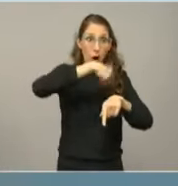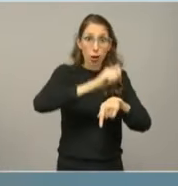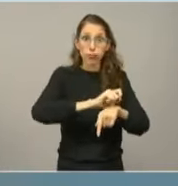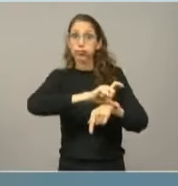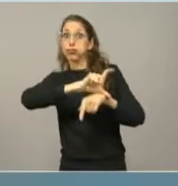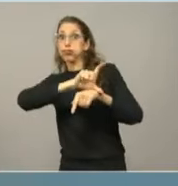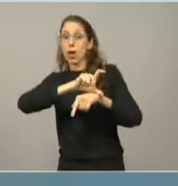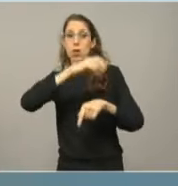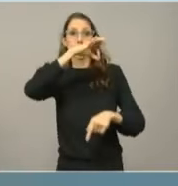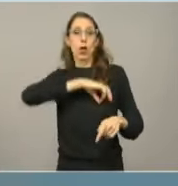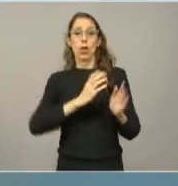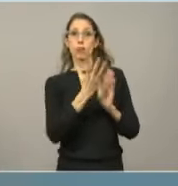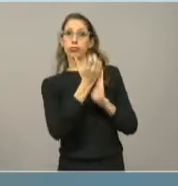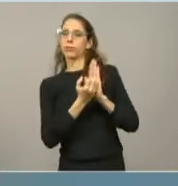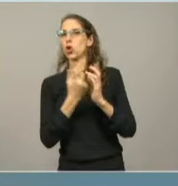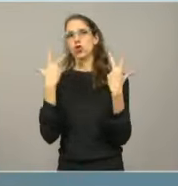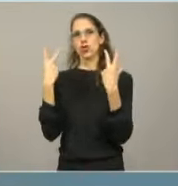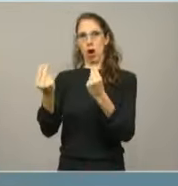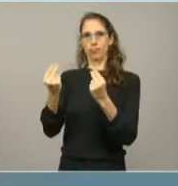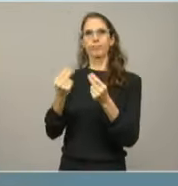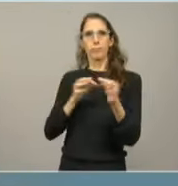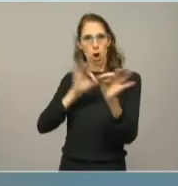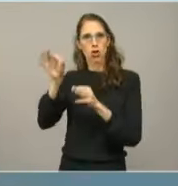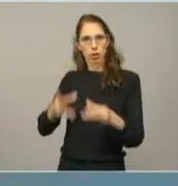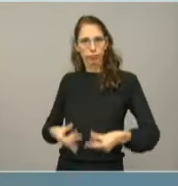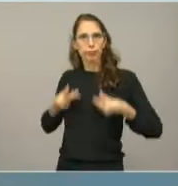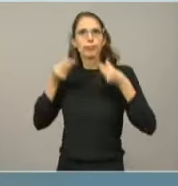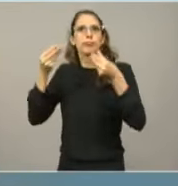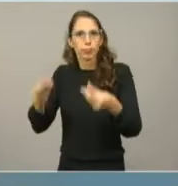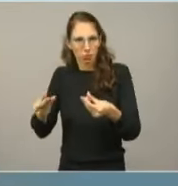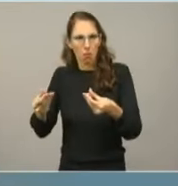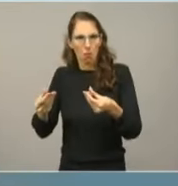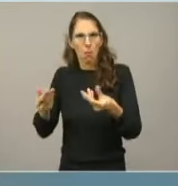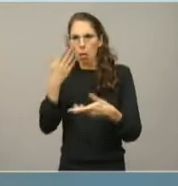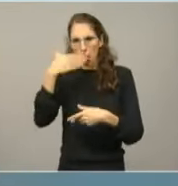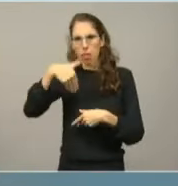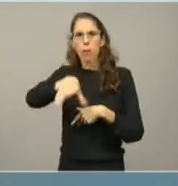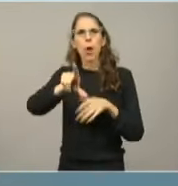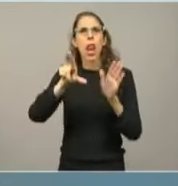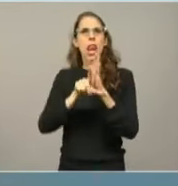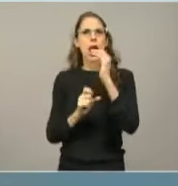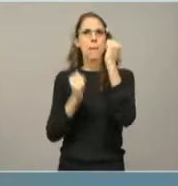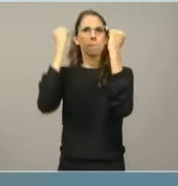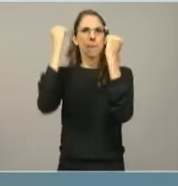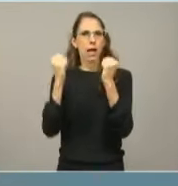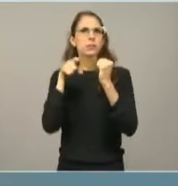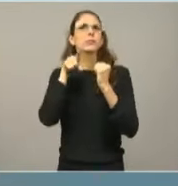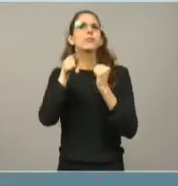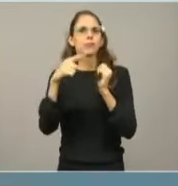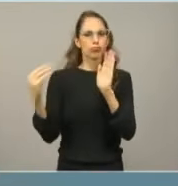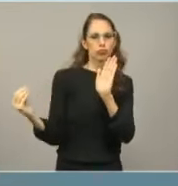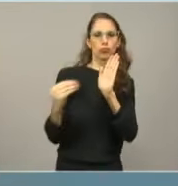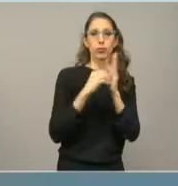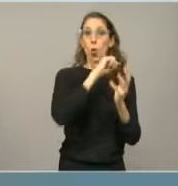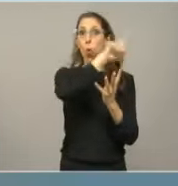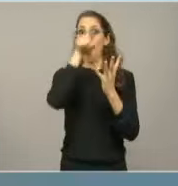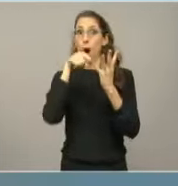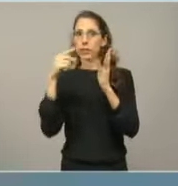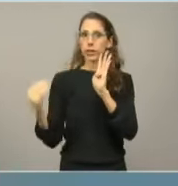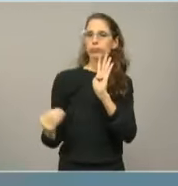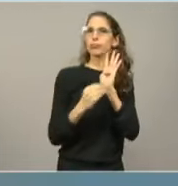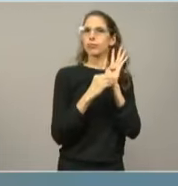cuando se hizo la modificación se hizo no solamente de la modificación de la cuarta categoría que entraba en las generales de la ley sino que además